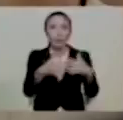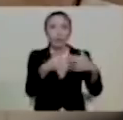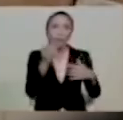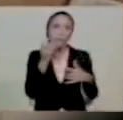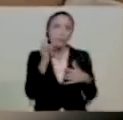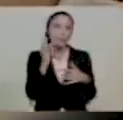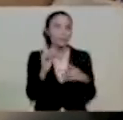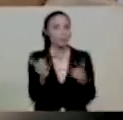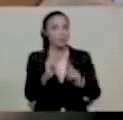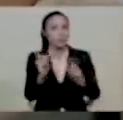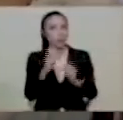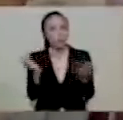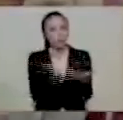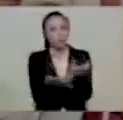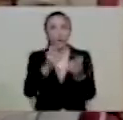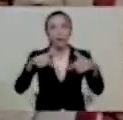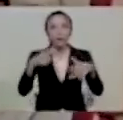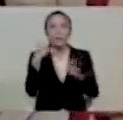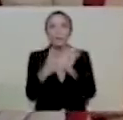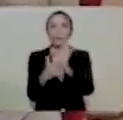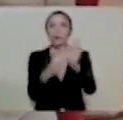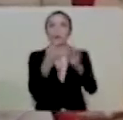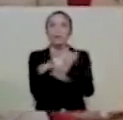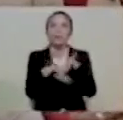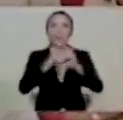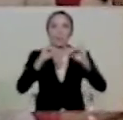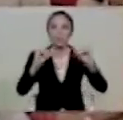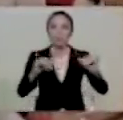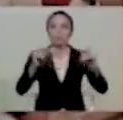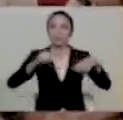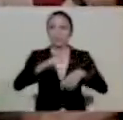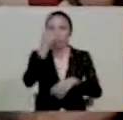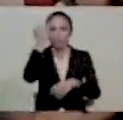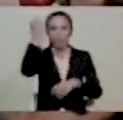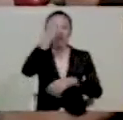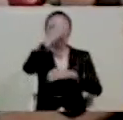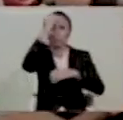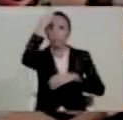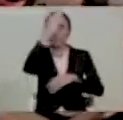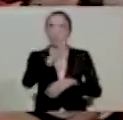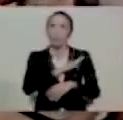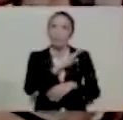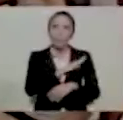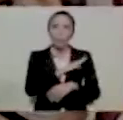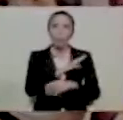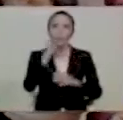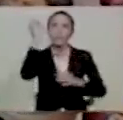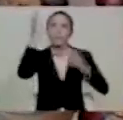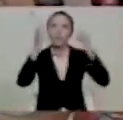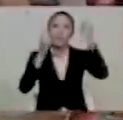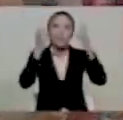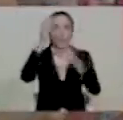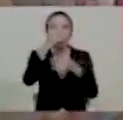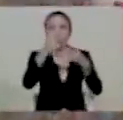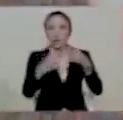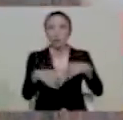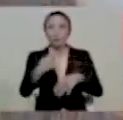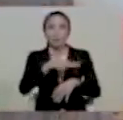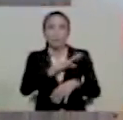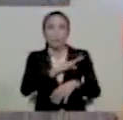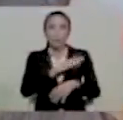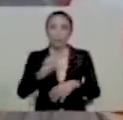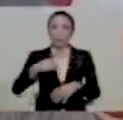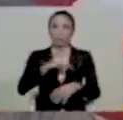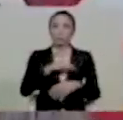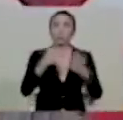puede ser independiente. Así que el saber que ustedes han cultivado y que ahora entran a una nueva etapa de